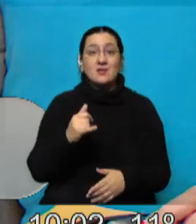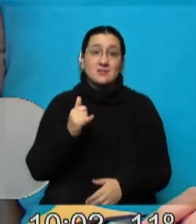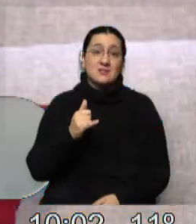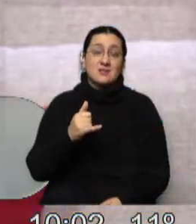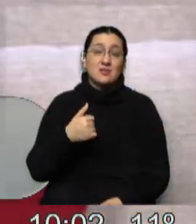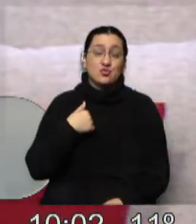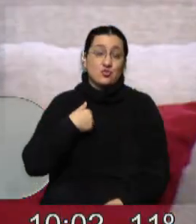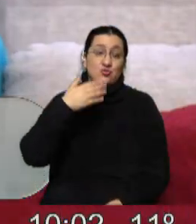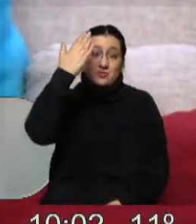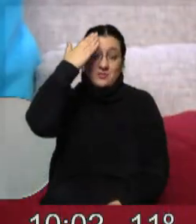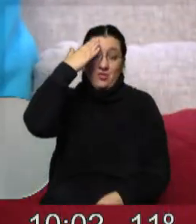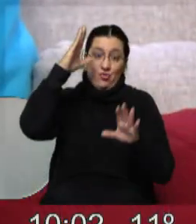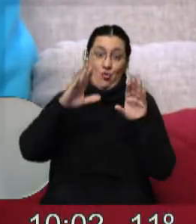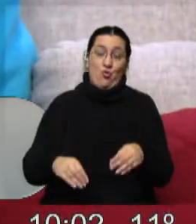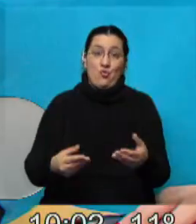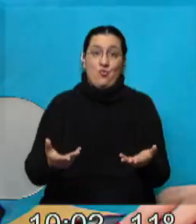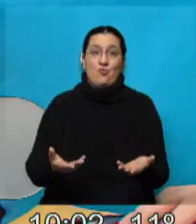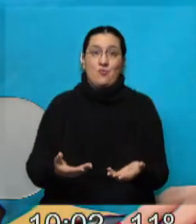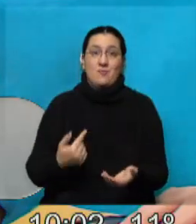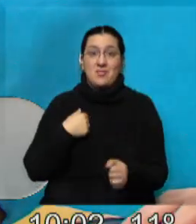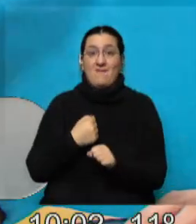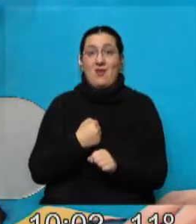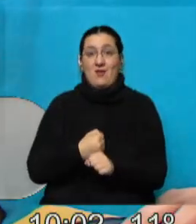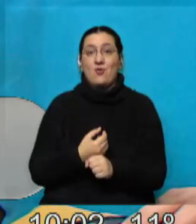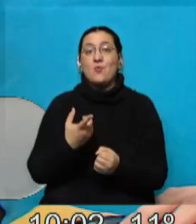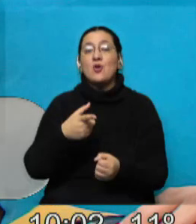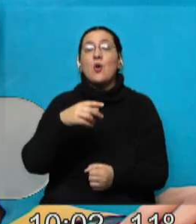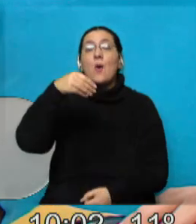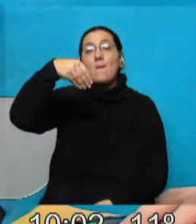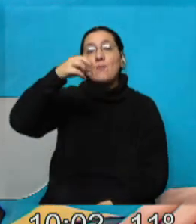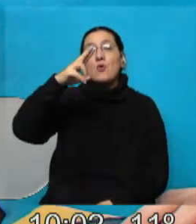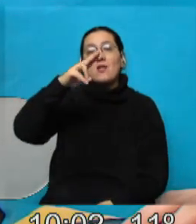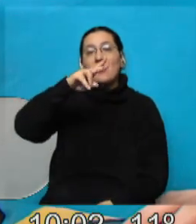sexual. Que... Ya sé, sí, claro, nada. Tengo... Bueno, yo voy a decir que soy doctora también. Mordaza.